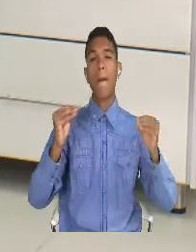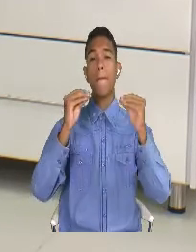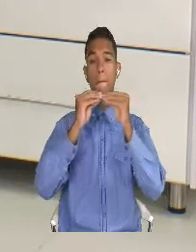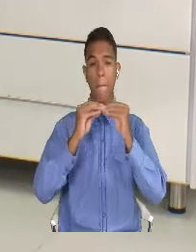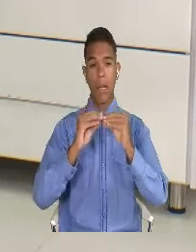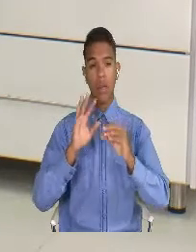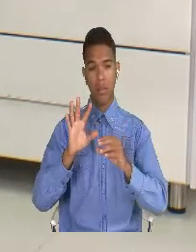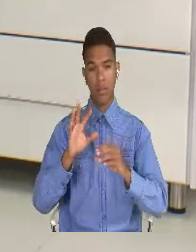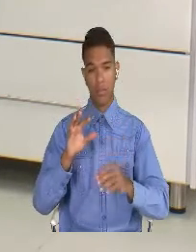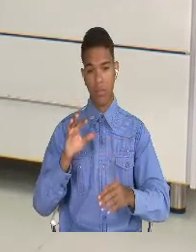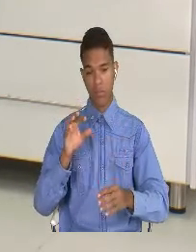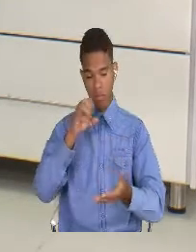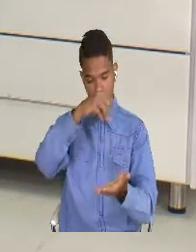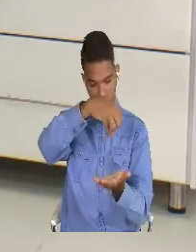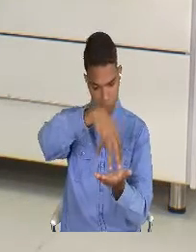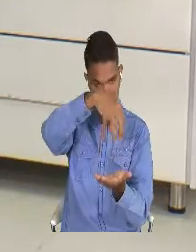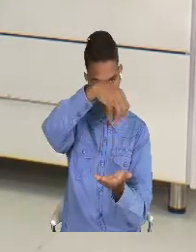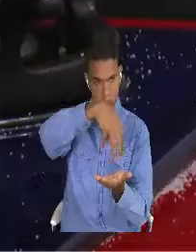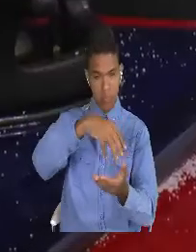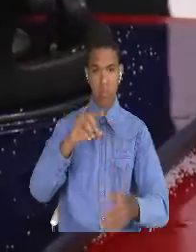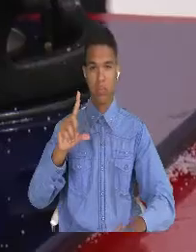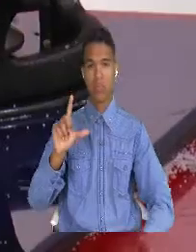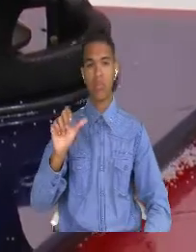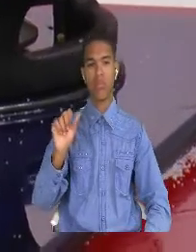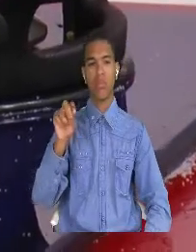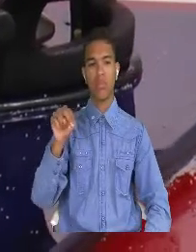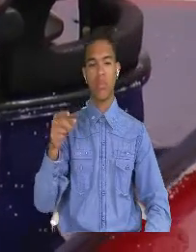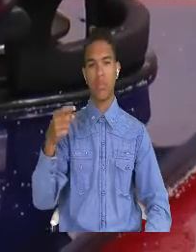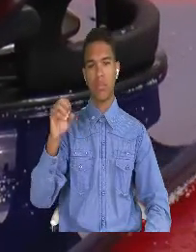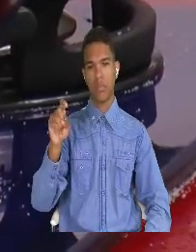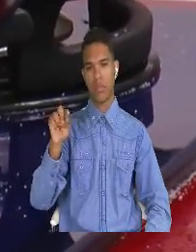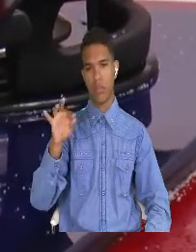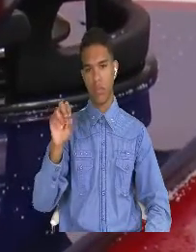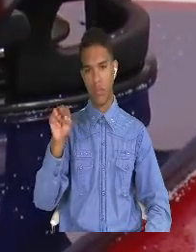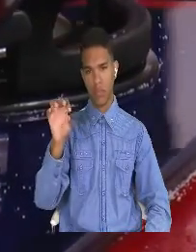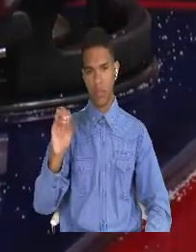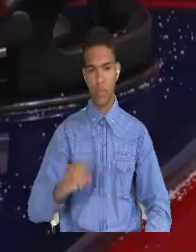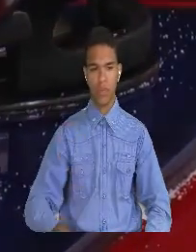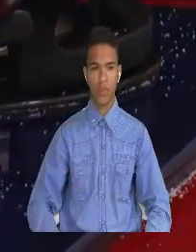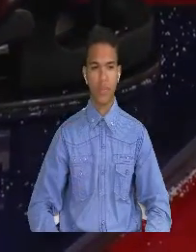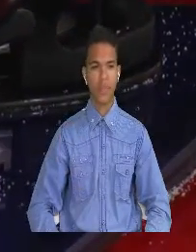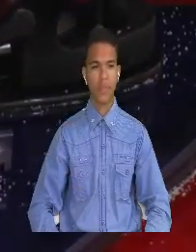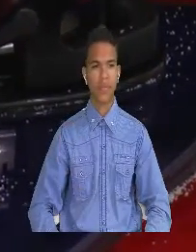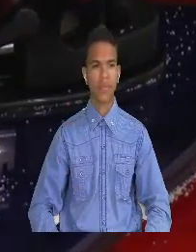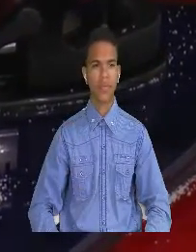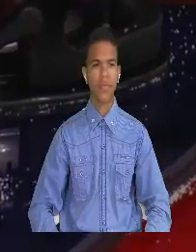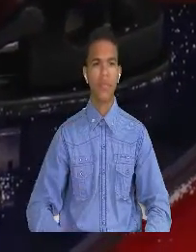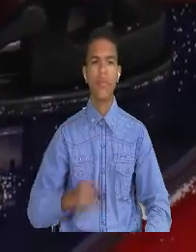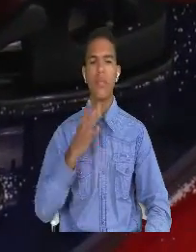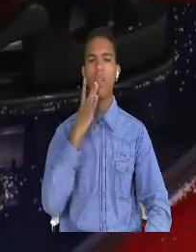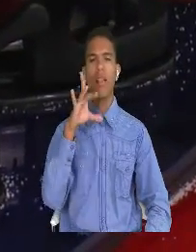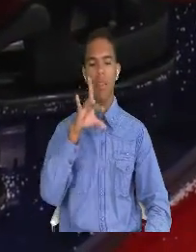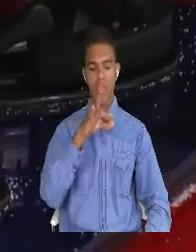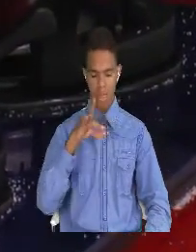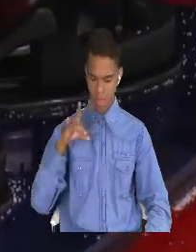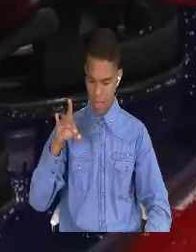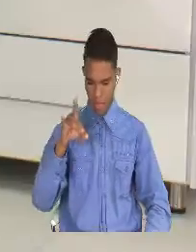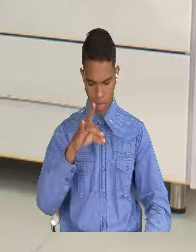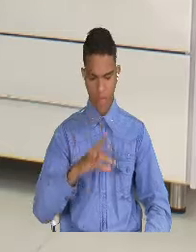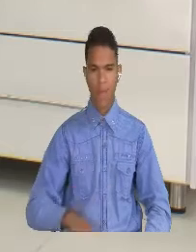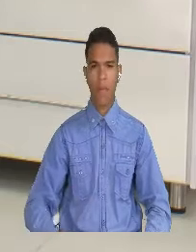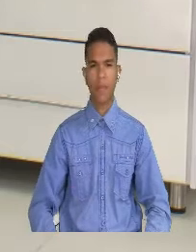nuestros langostinos acá a nuestro salmón. A este salmón le voy a agregar también un toque de sal a estos langostinos, perdón. Listo, ahí se van a